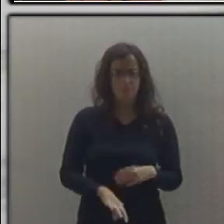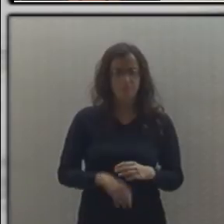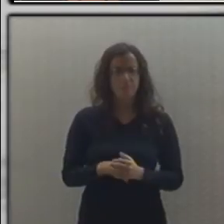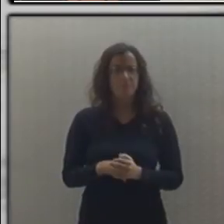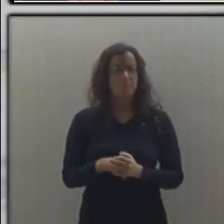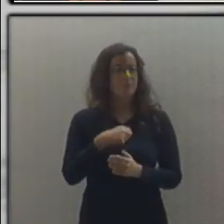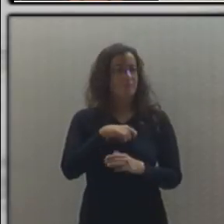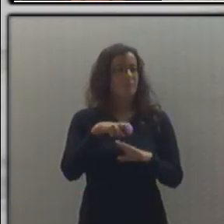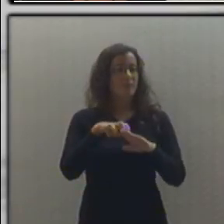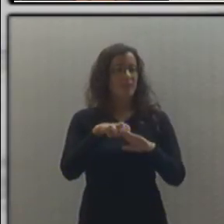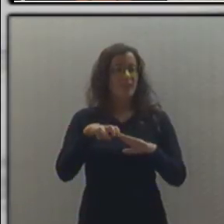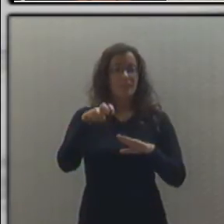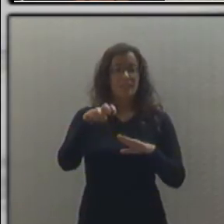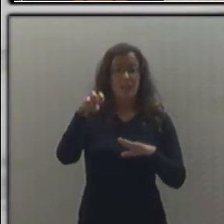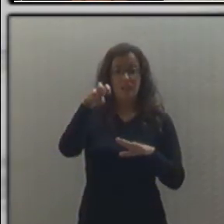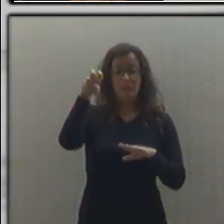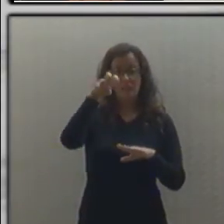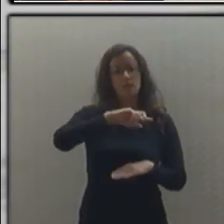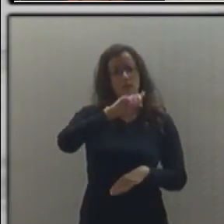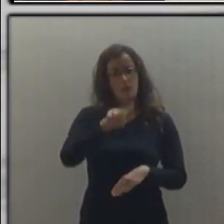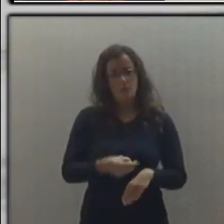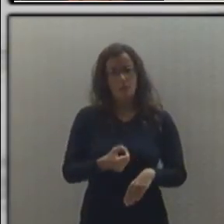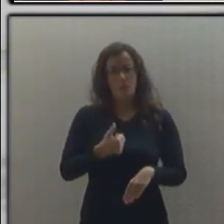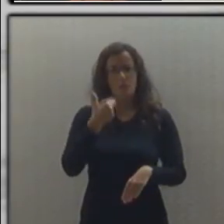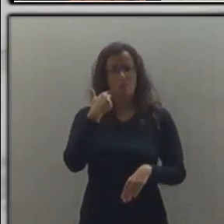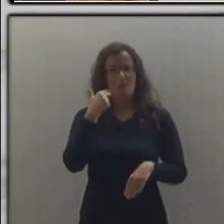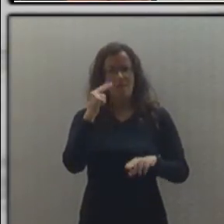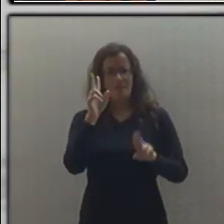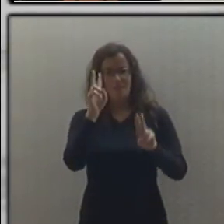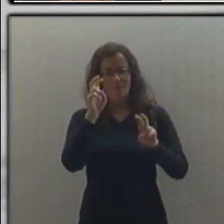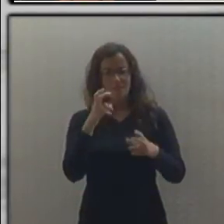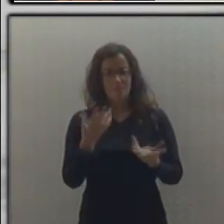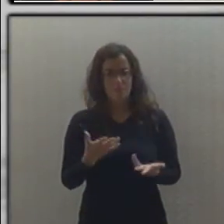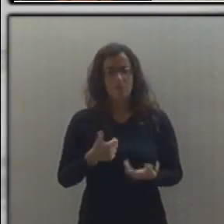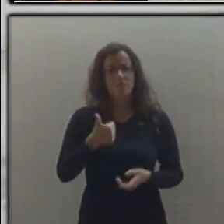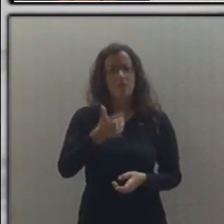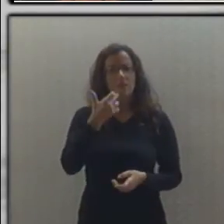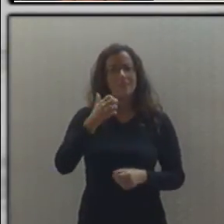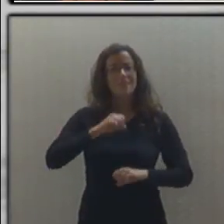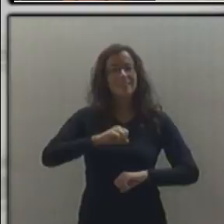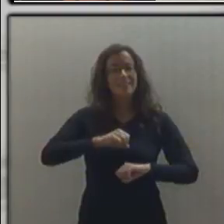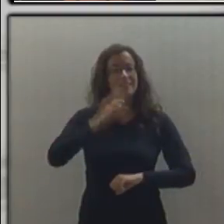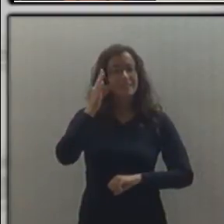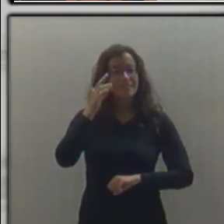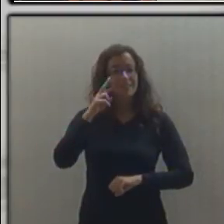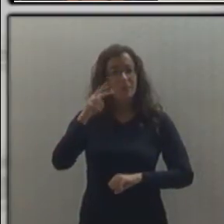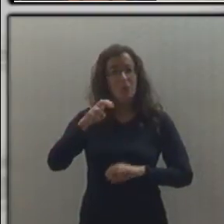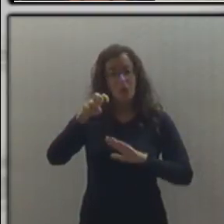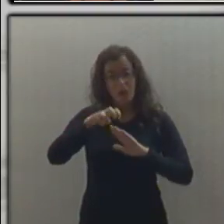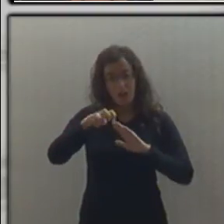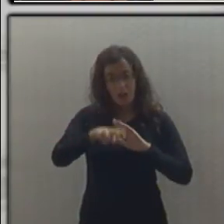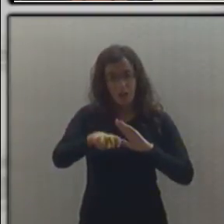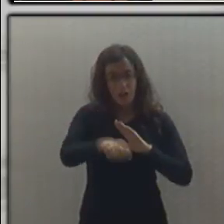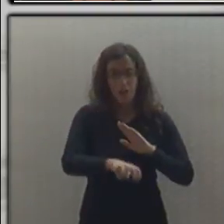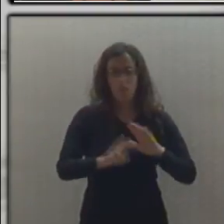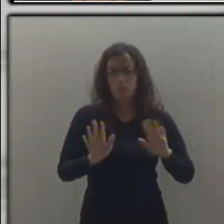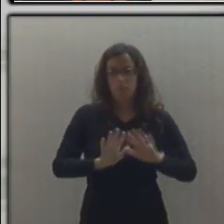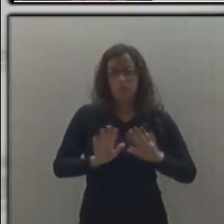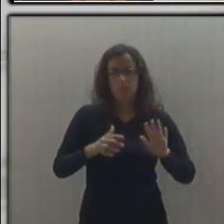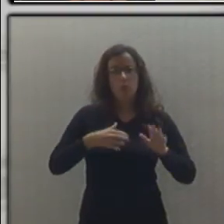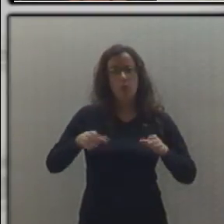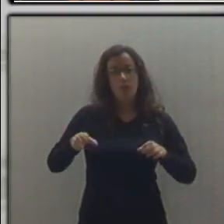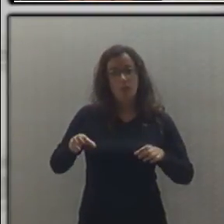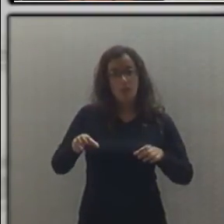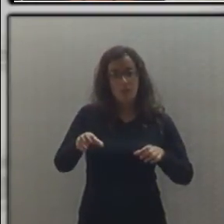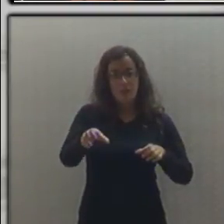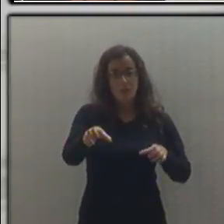Estas escaleras empinadas también dan un poco de miedo y más cuando veía a la señora bajando por ahí, pues esa colocación de